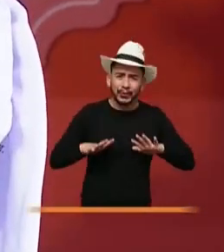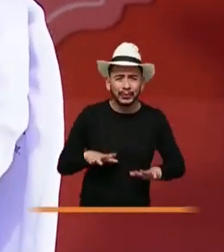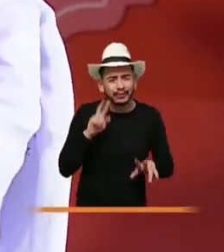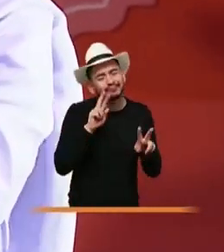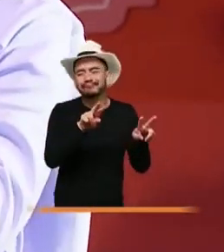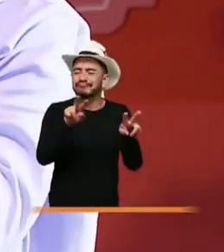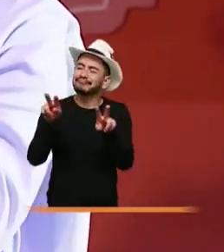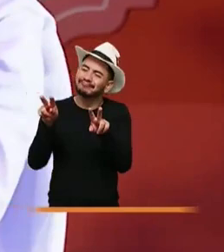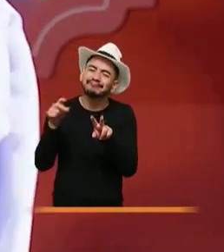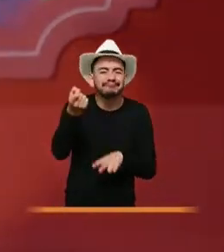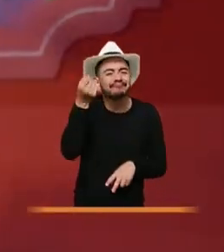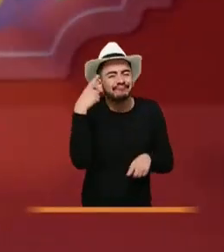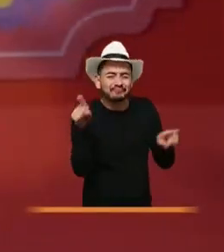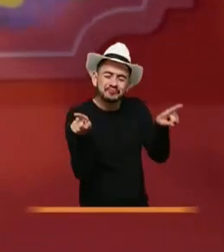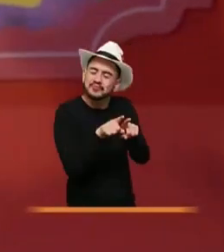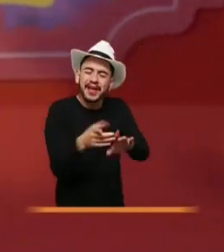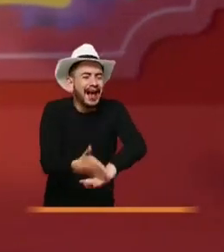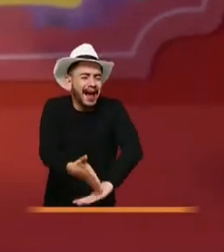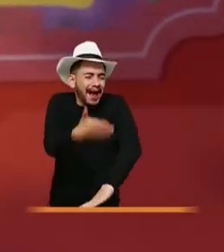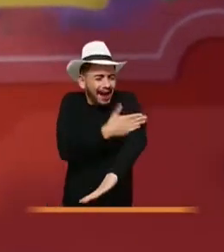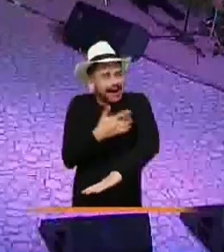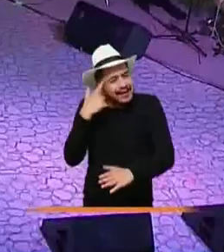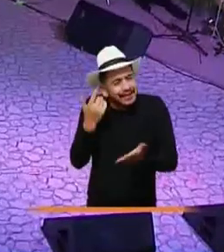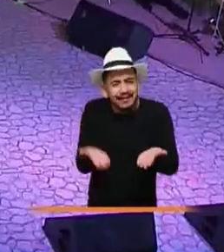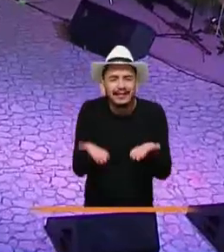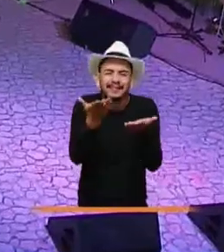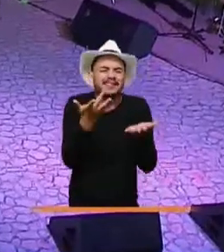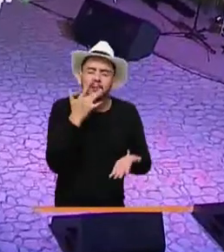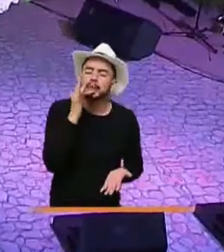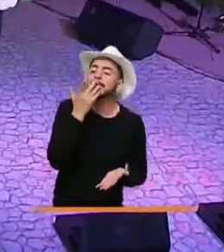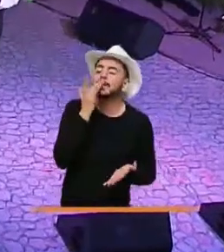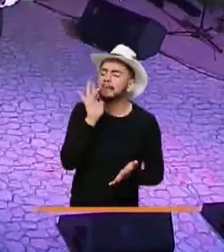ahorita venga y chupes de los míos